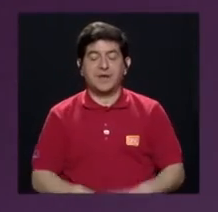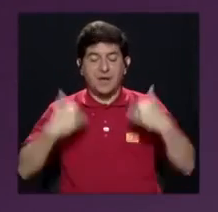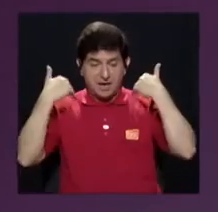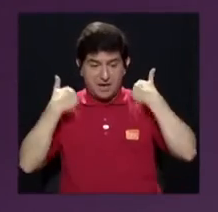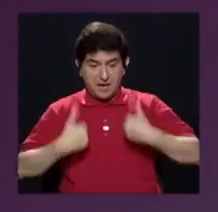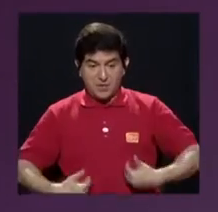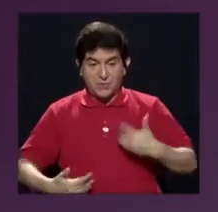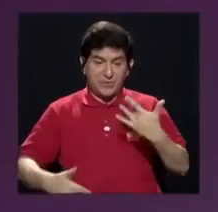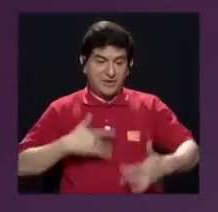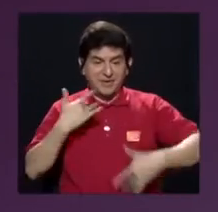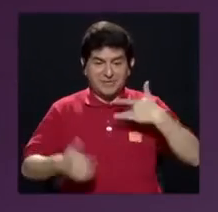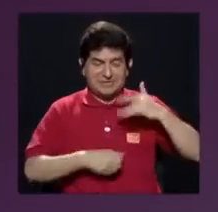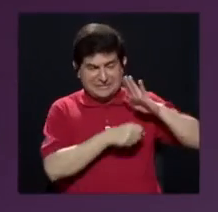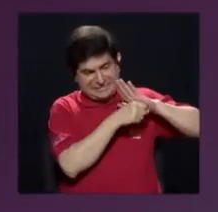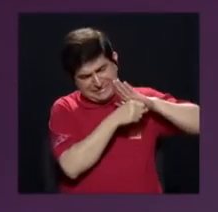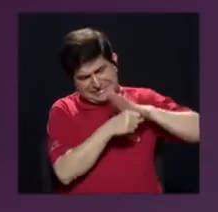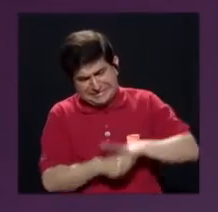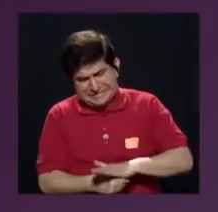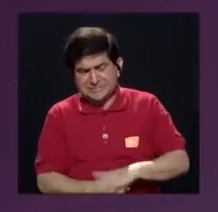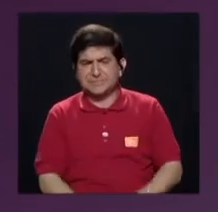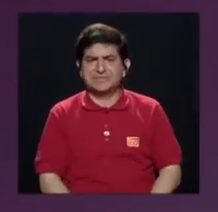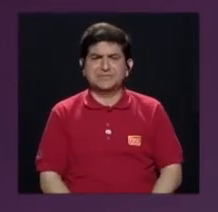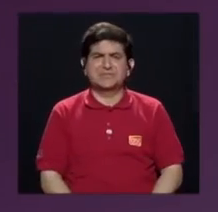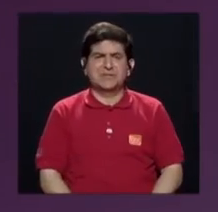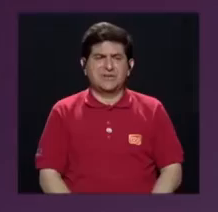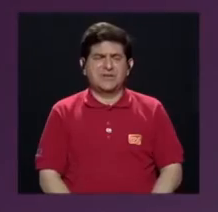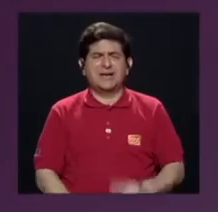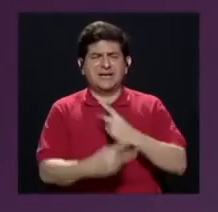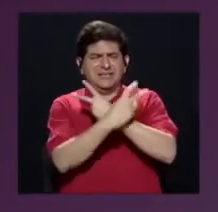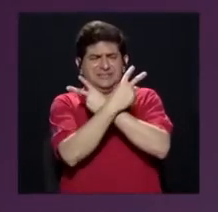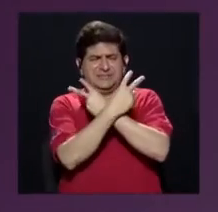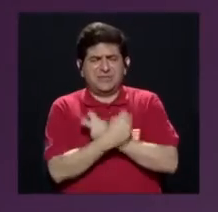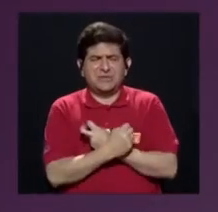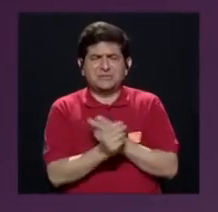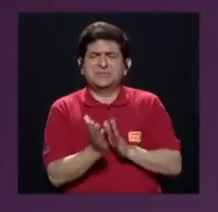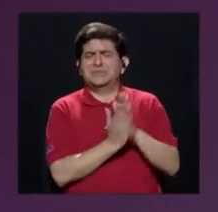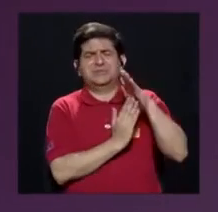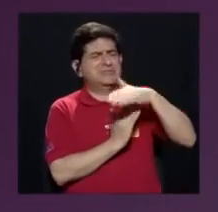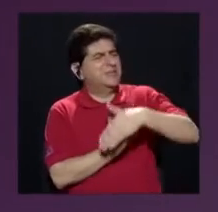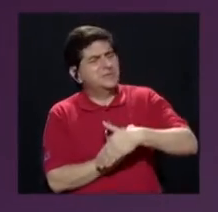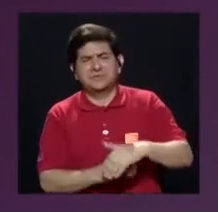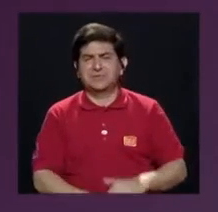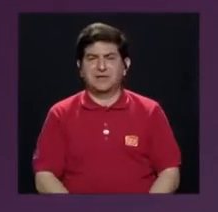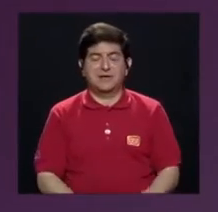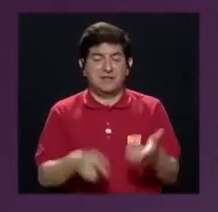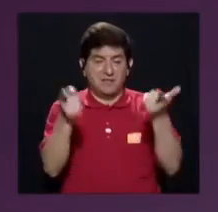muy presionado, hay muchos tóxicos, ha habido un abuso de tóxicos.